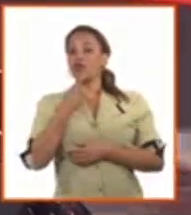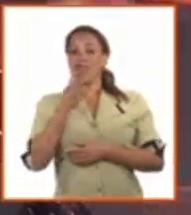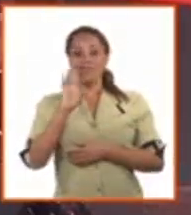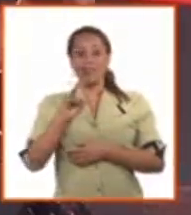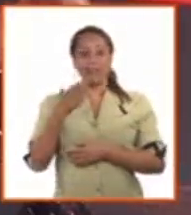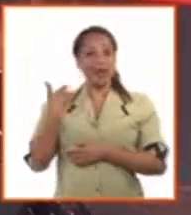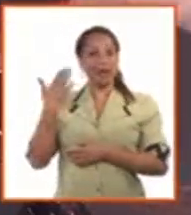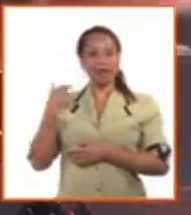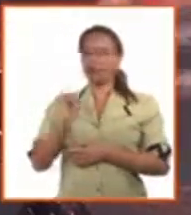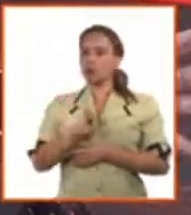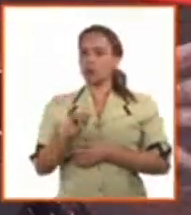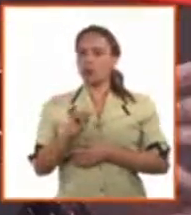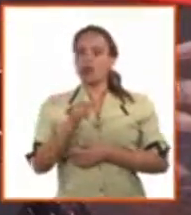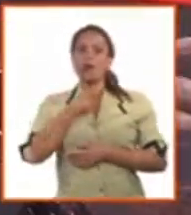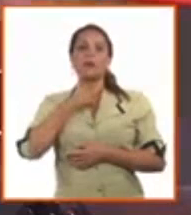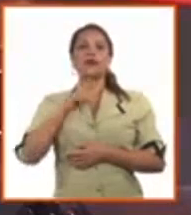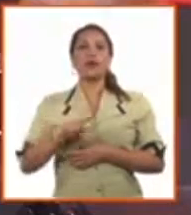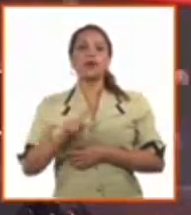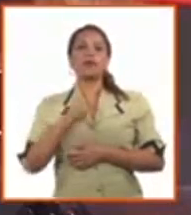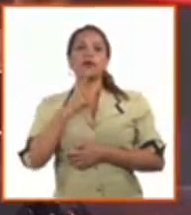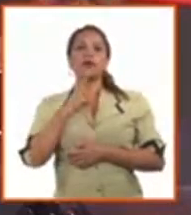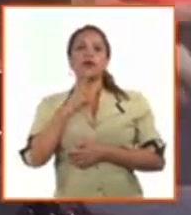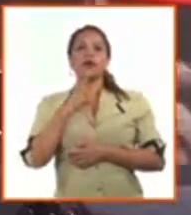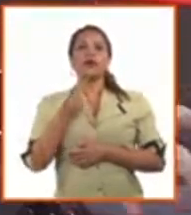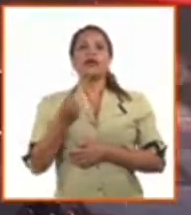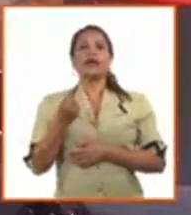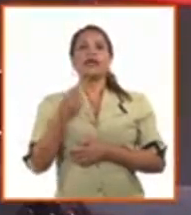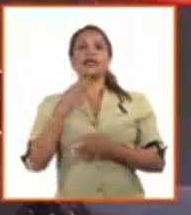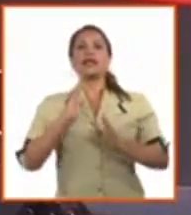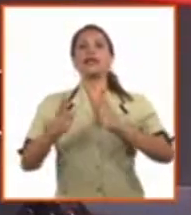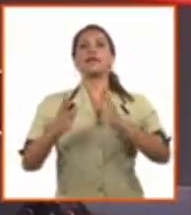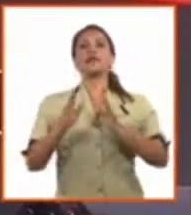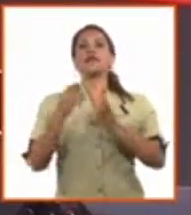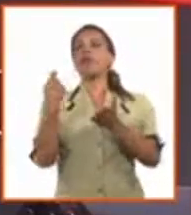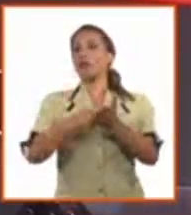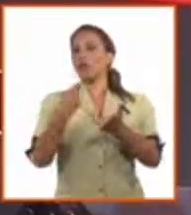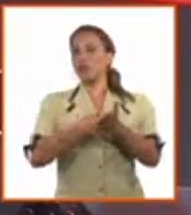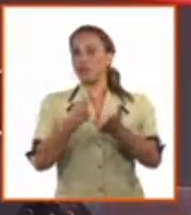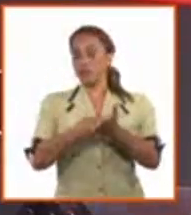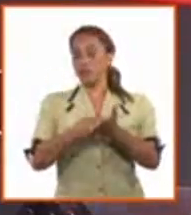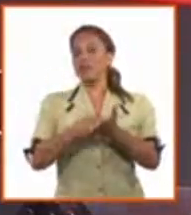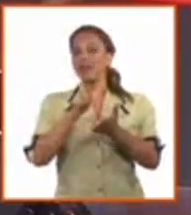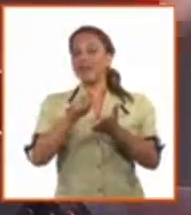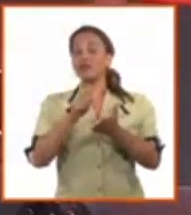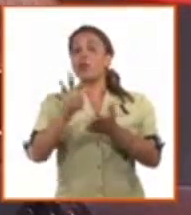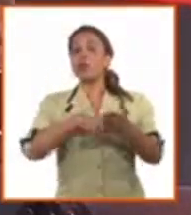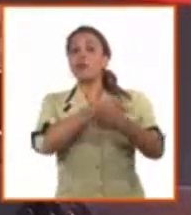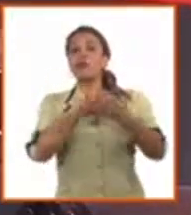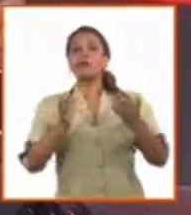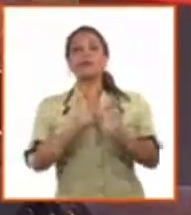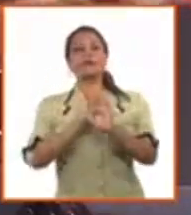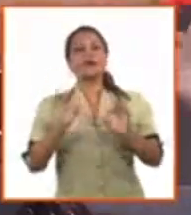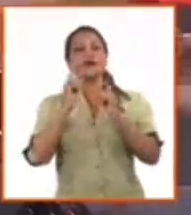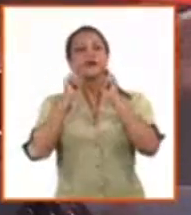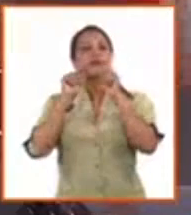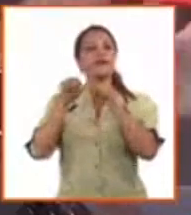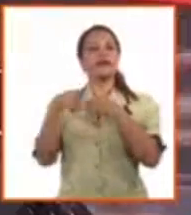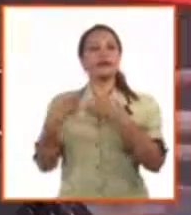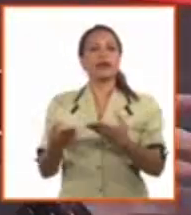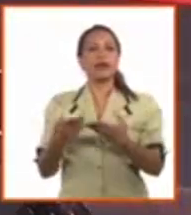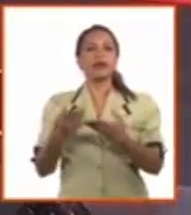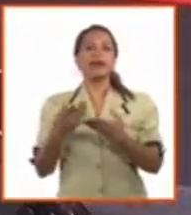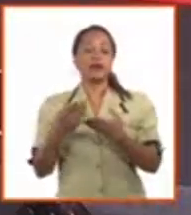mencioné bueno yo creo que por ejemplo el potente contribuyente es un modelo específico donde los esfuerzos